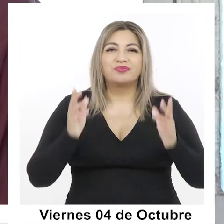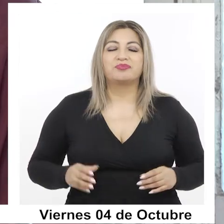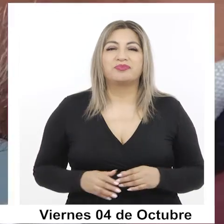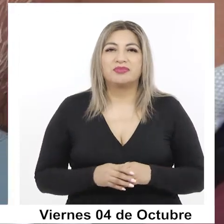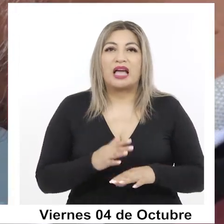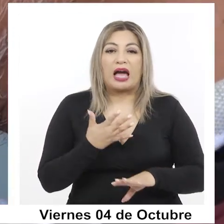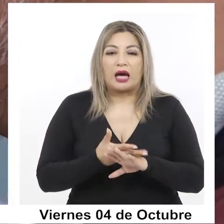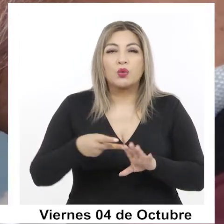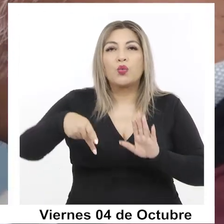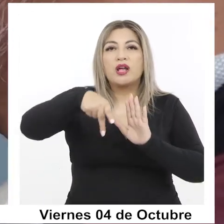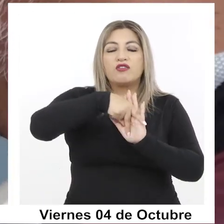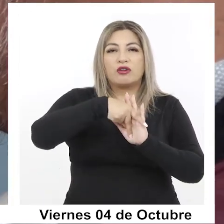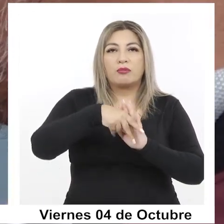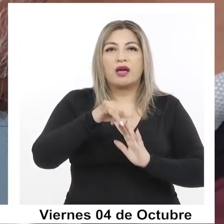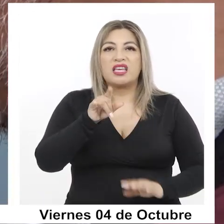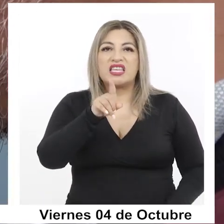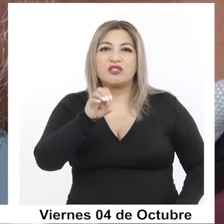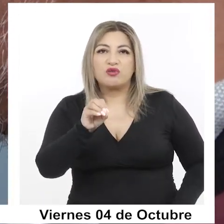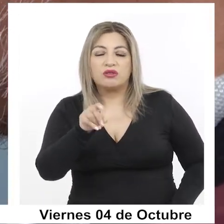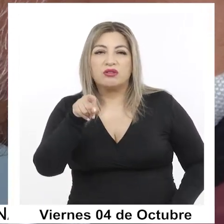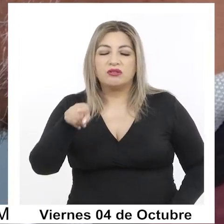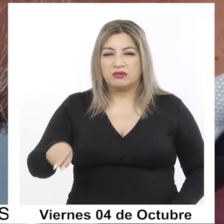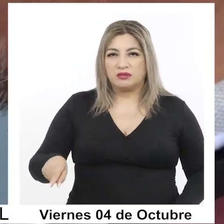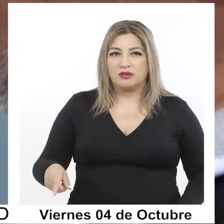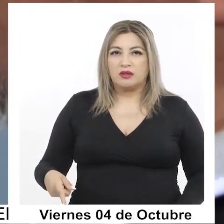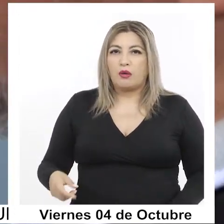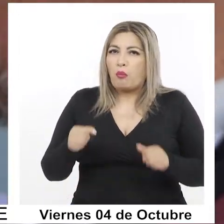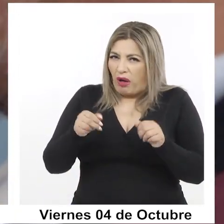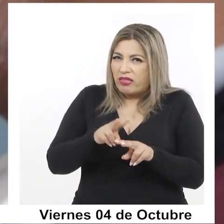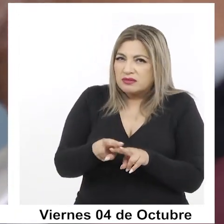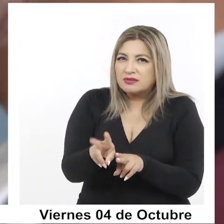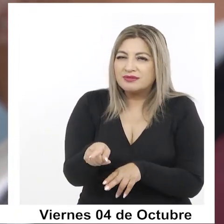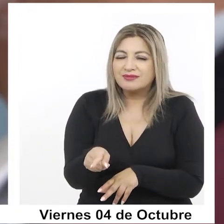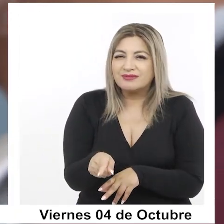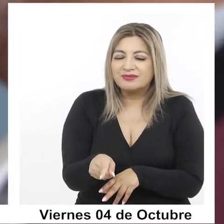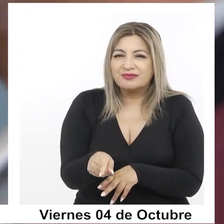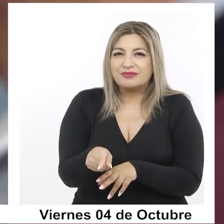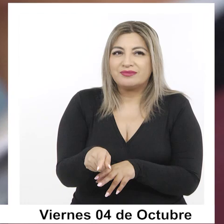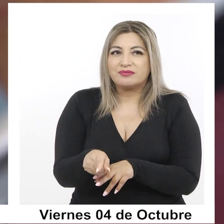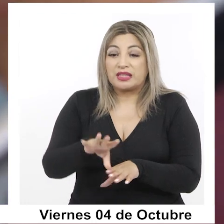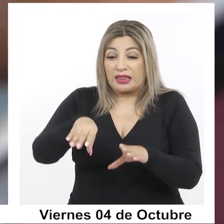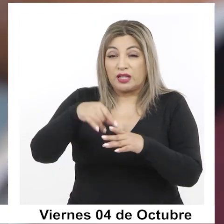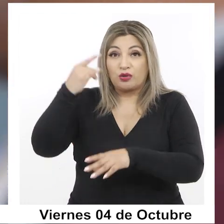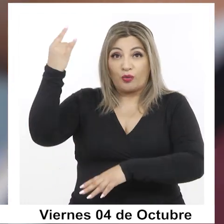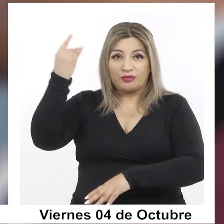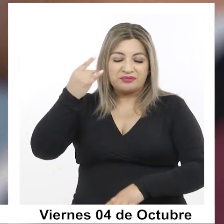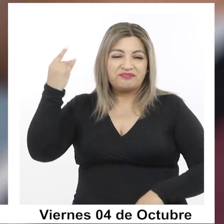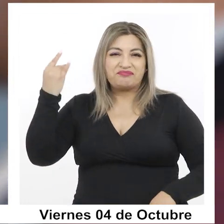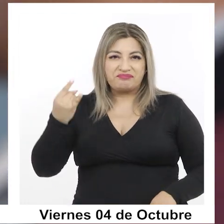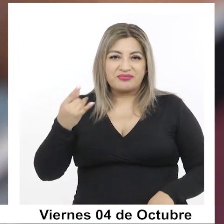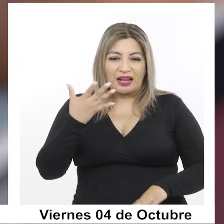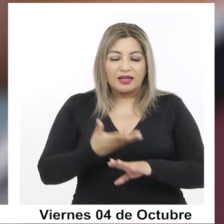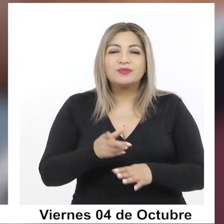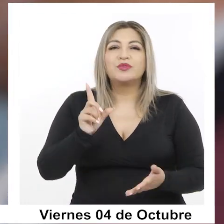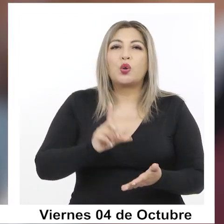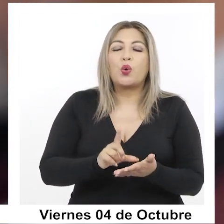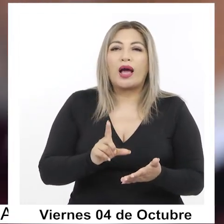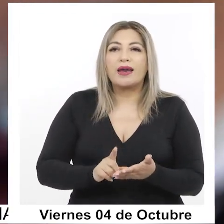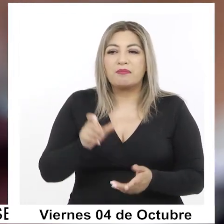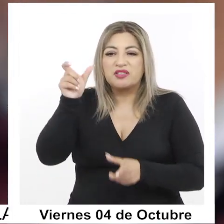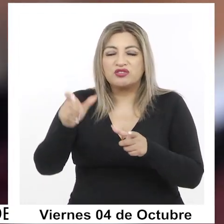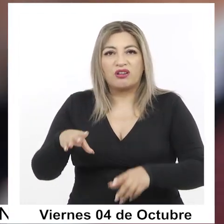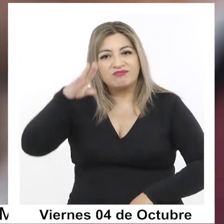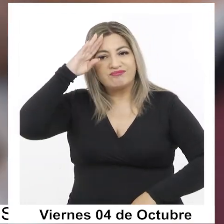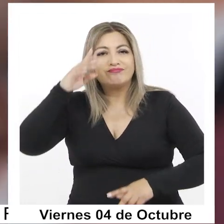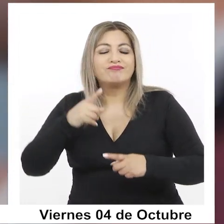hay una norma ISO internacional que más lo describe cómo se puede hacer esto, También en la universidad hay lugares donde estudian esto.